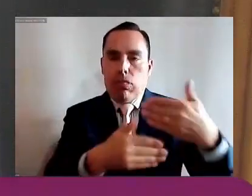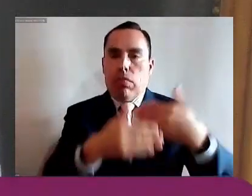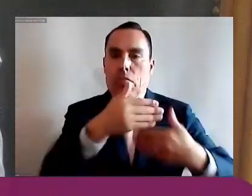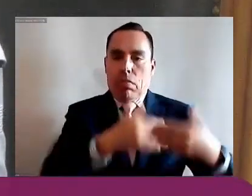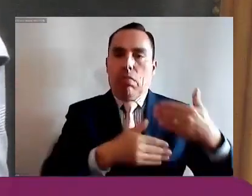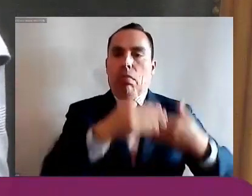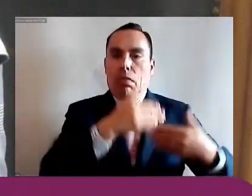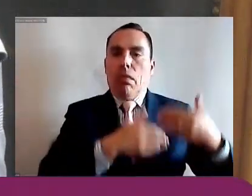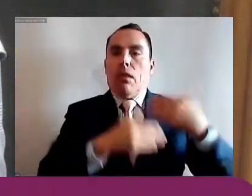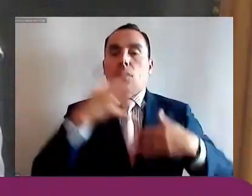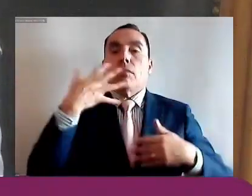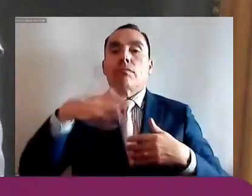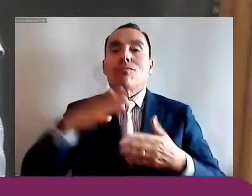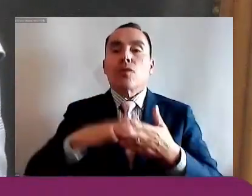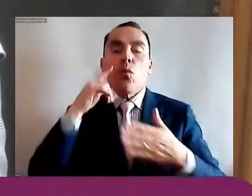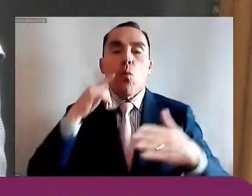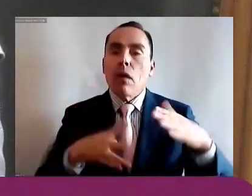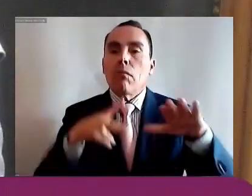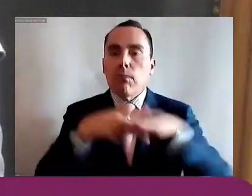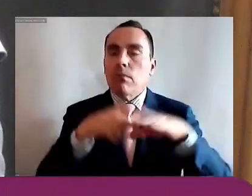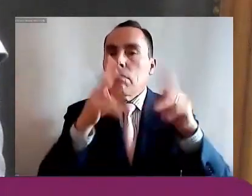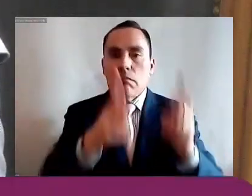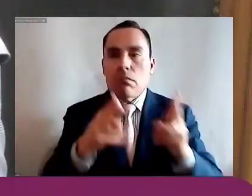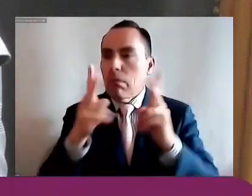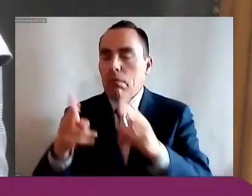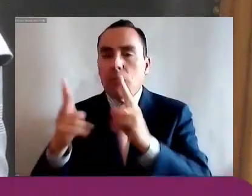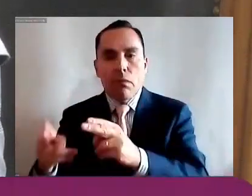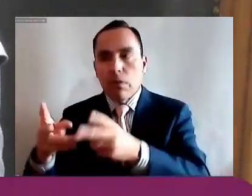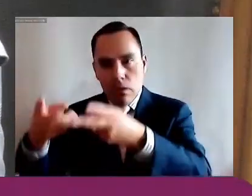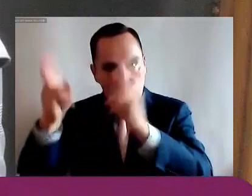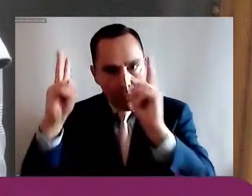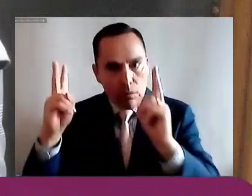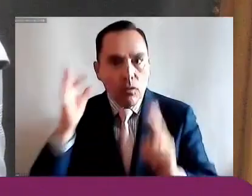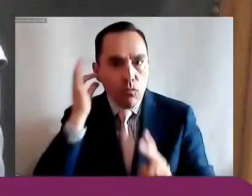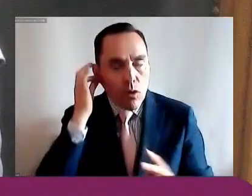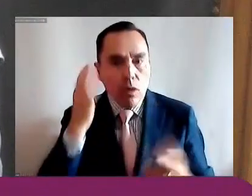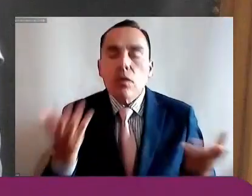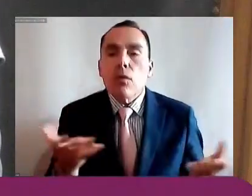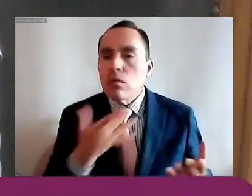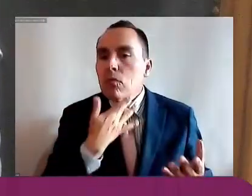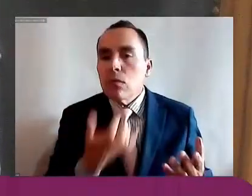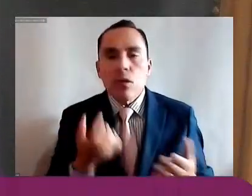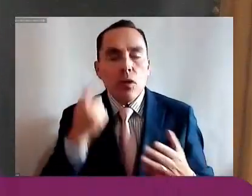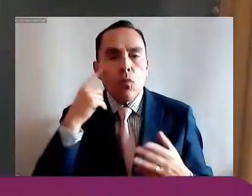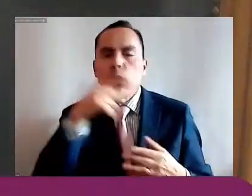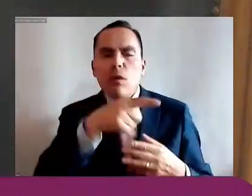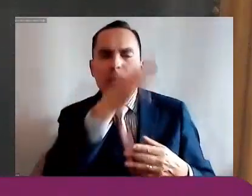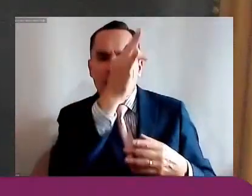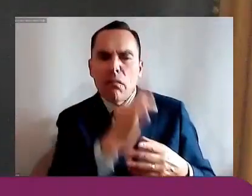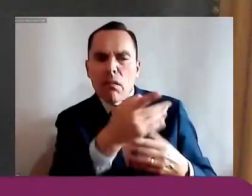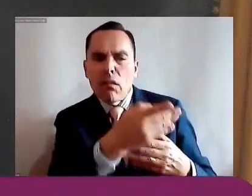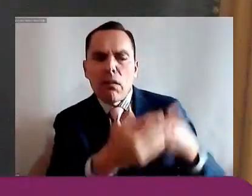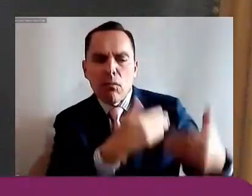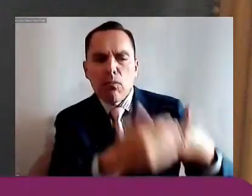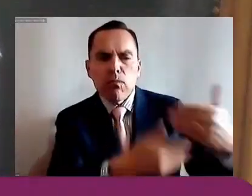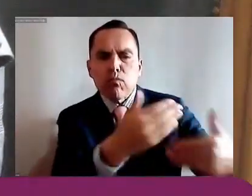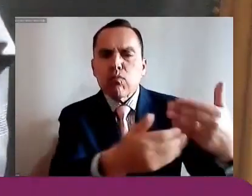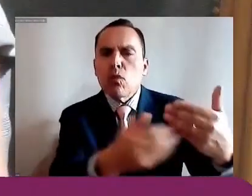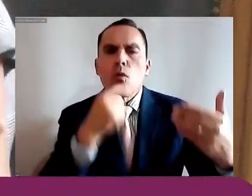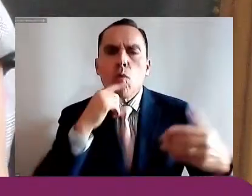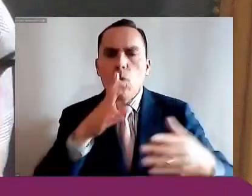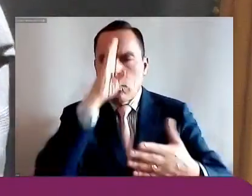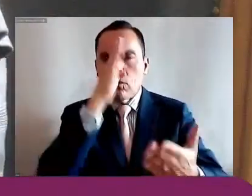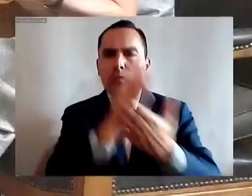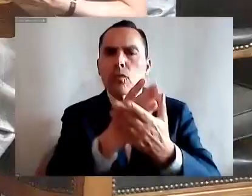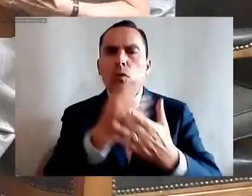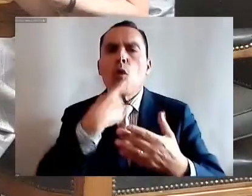y restricciones severas en derechos de las mujeres en función o producto de decisiones que se han tomado en regímenes políticos